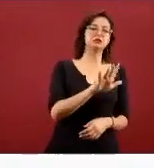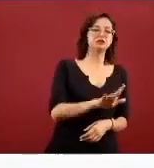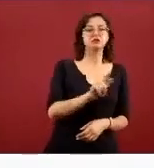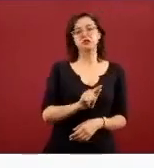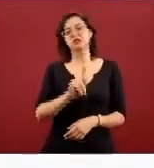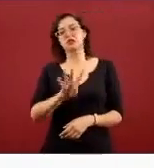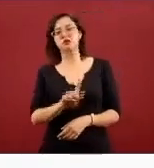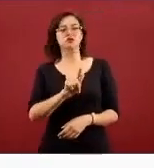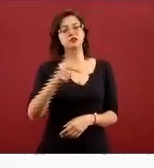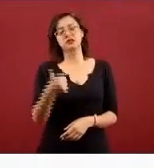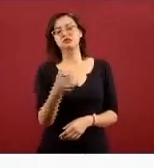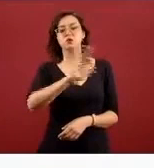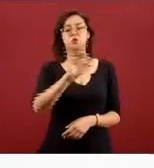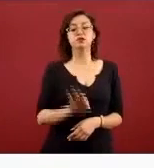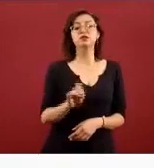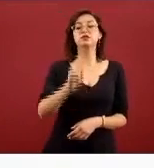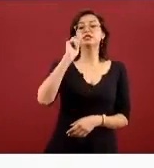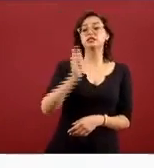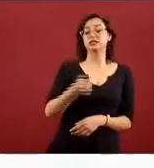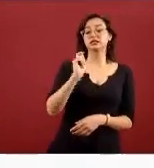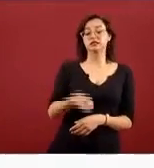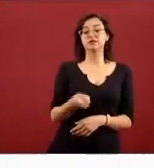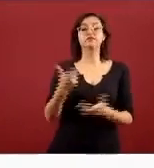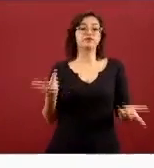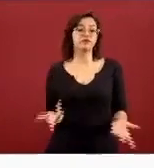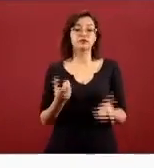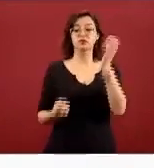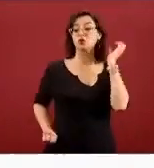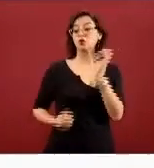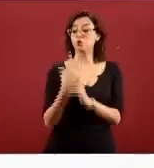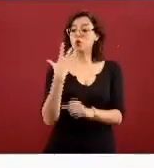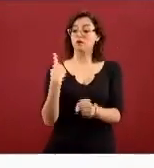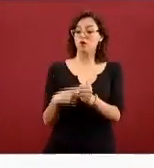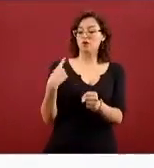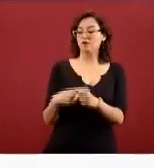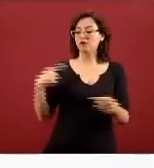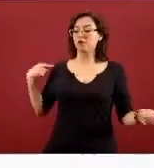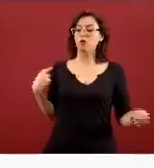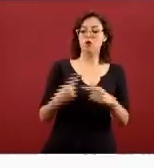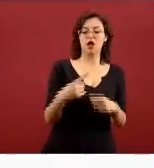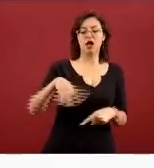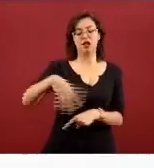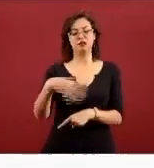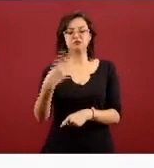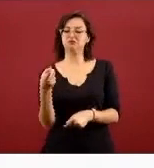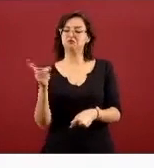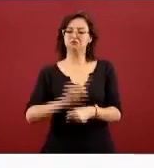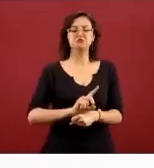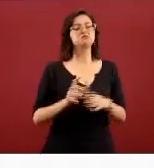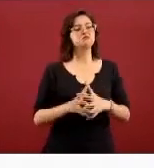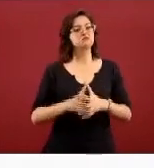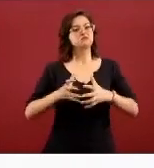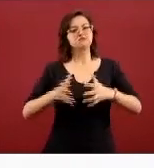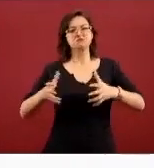lo que quiere decir que la transmisión reciente, es decir, lo que ocurre en los últimos 14 días, ha mantenido un ritmo